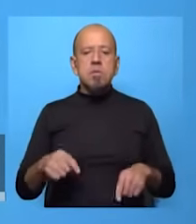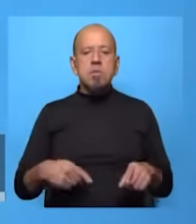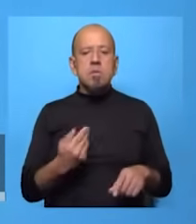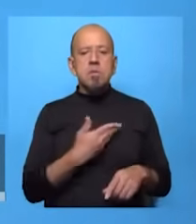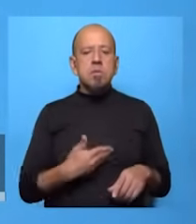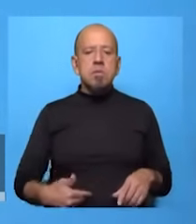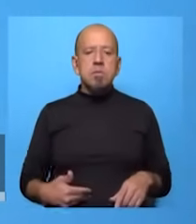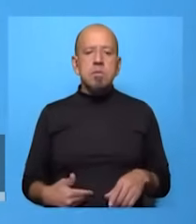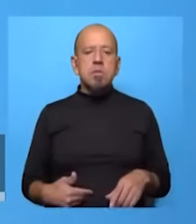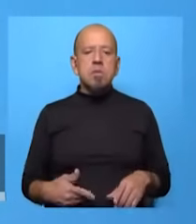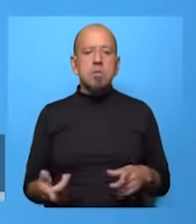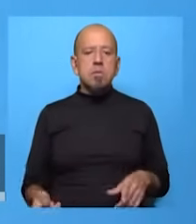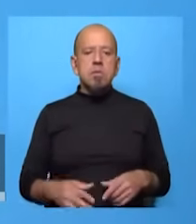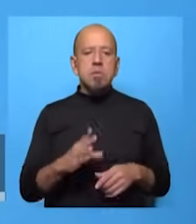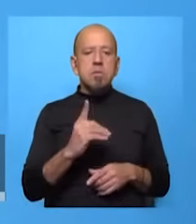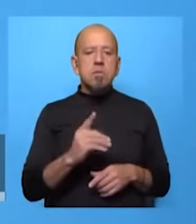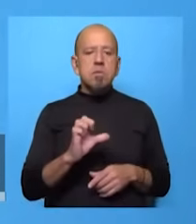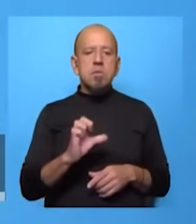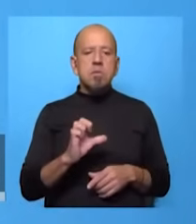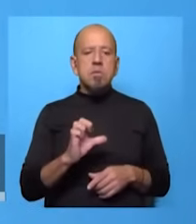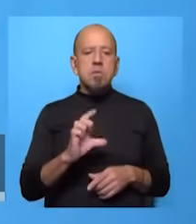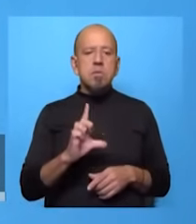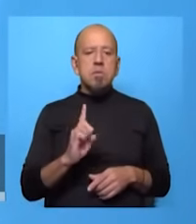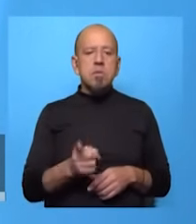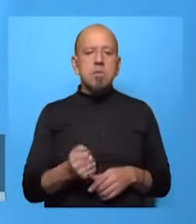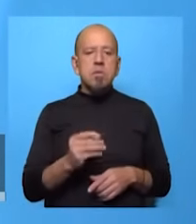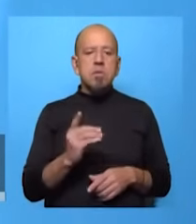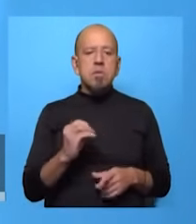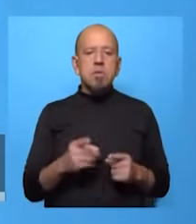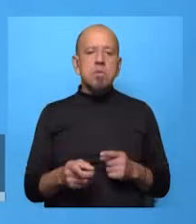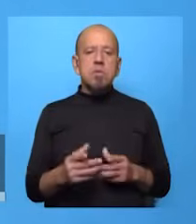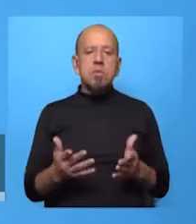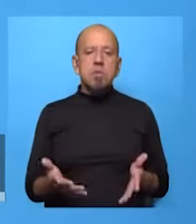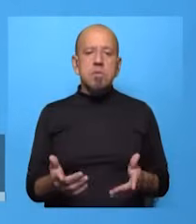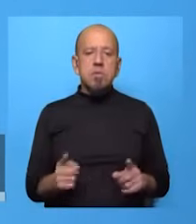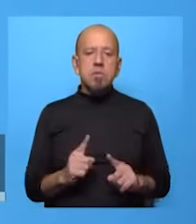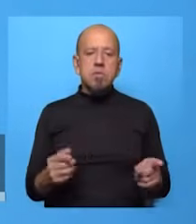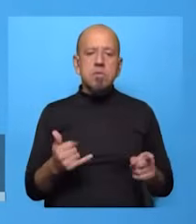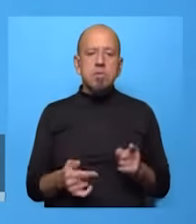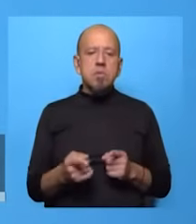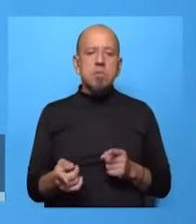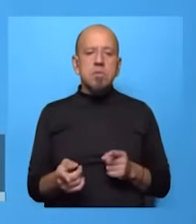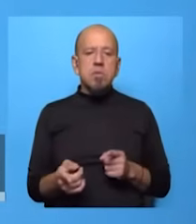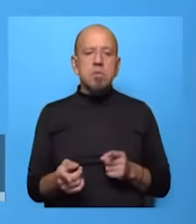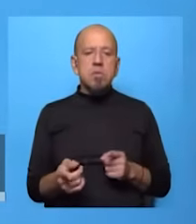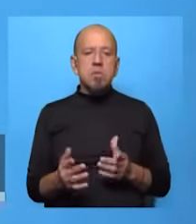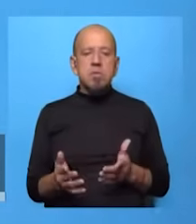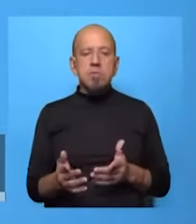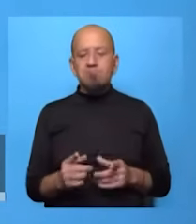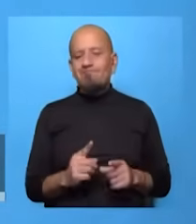porque al parecer Delgado no lo hace tamb bien y este es el problema del gobierno que no tiene este